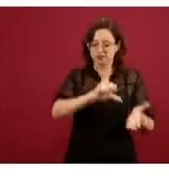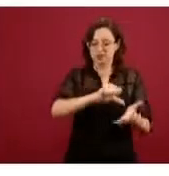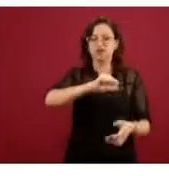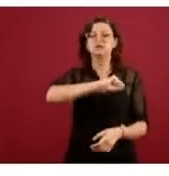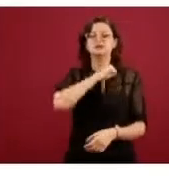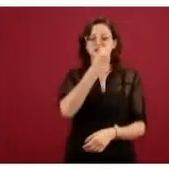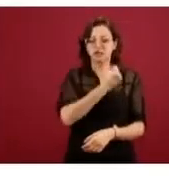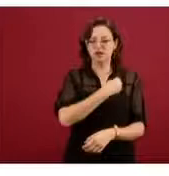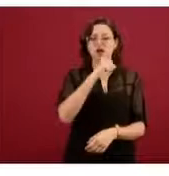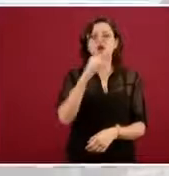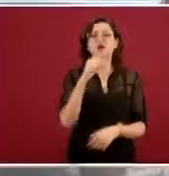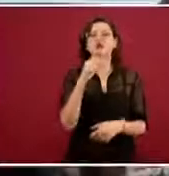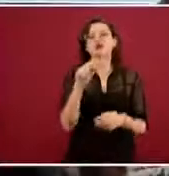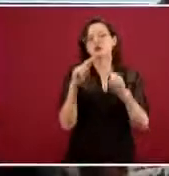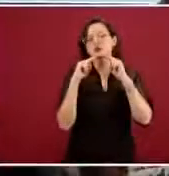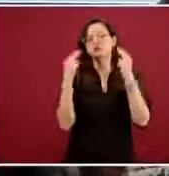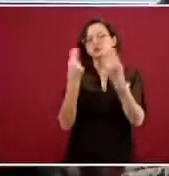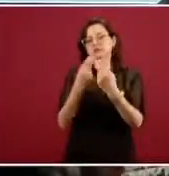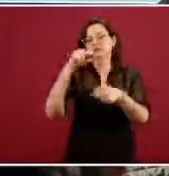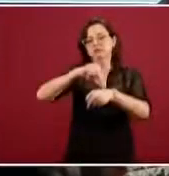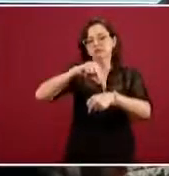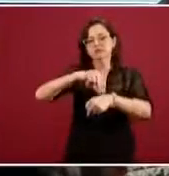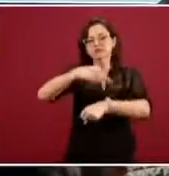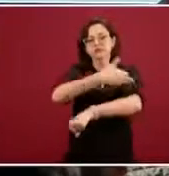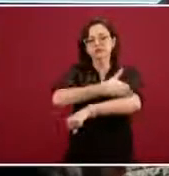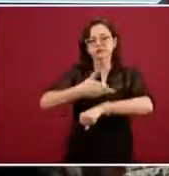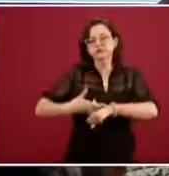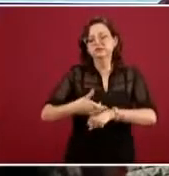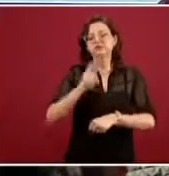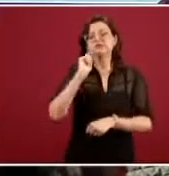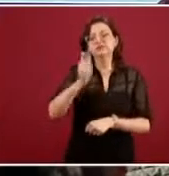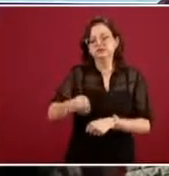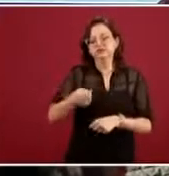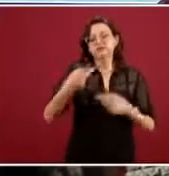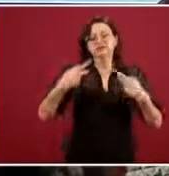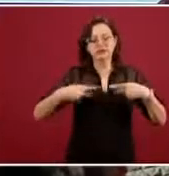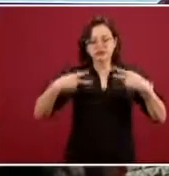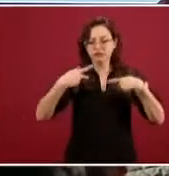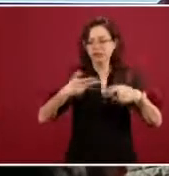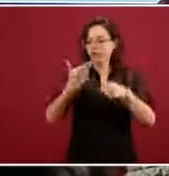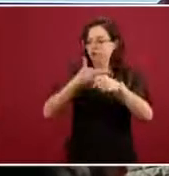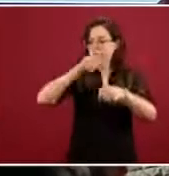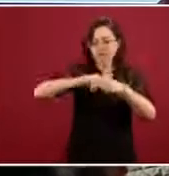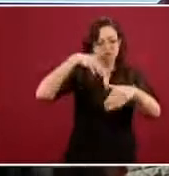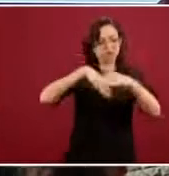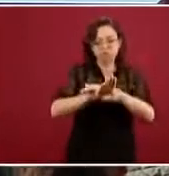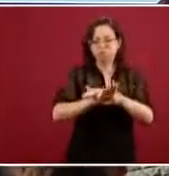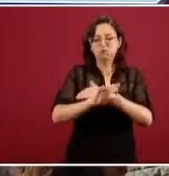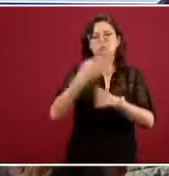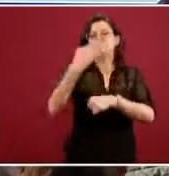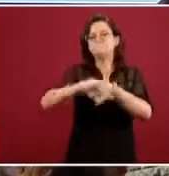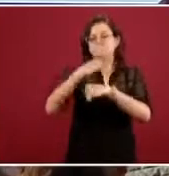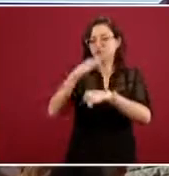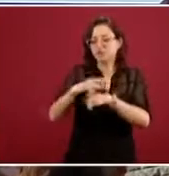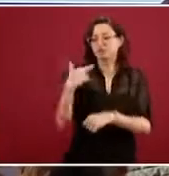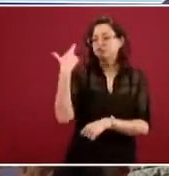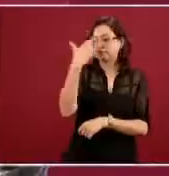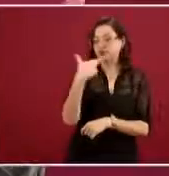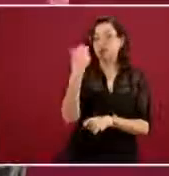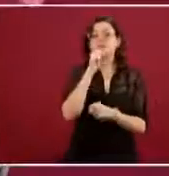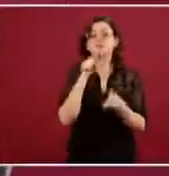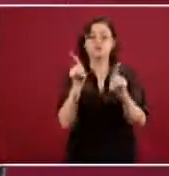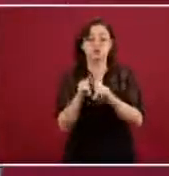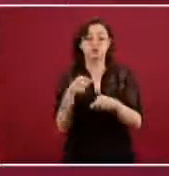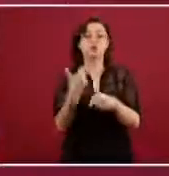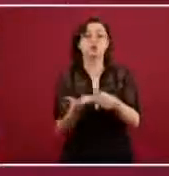o unidades de medicina familiar, es decir, las consultas de pacientes ambulatorios, tenemos hospitales generales y tenemos